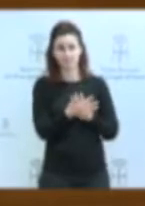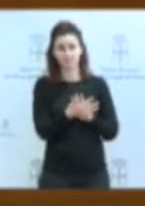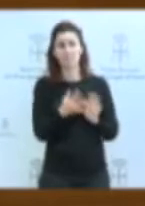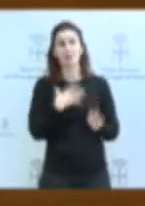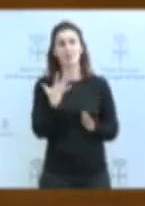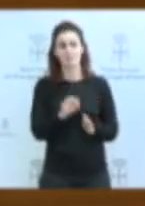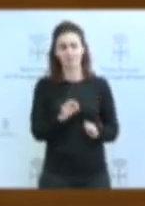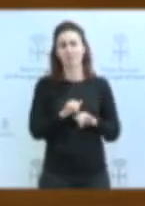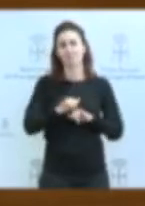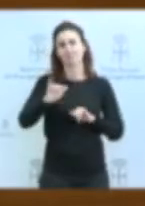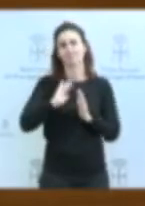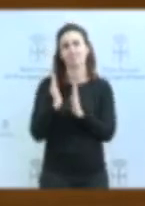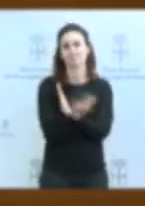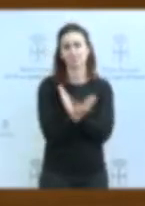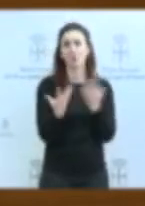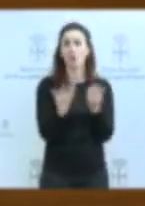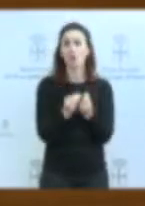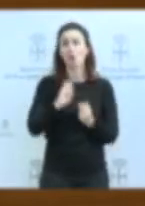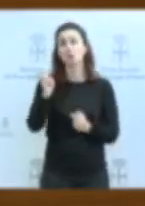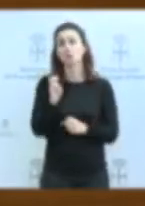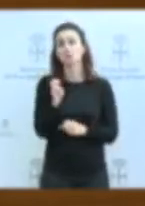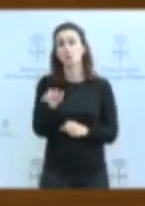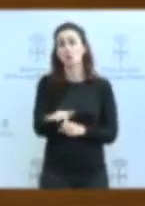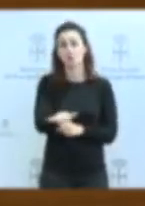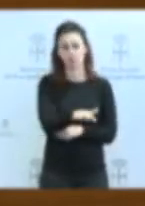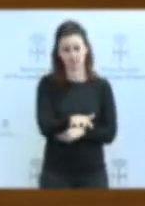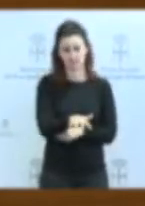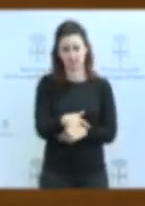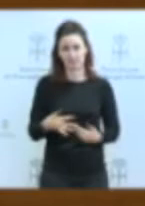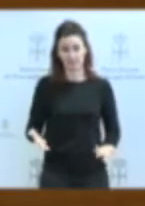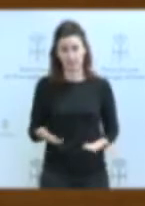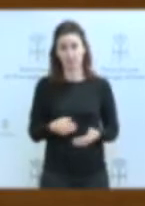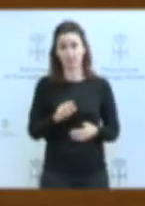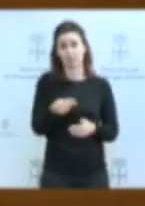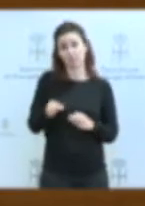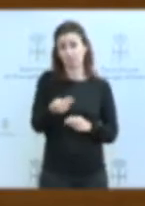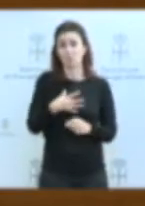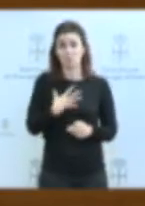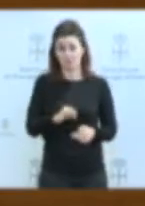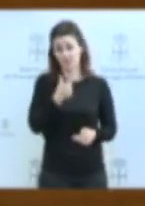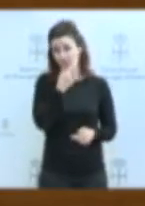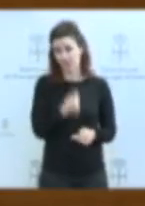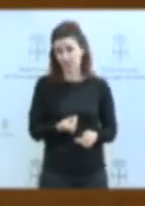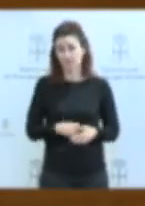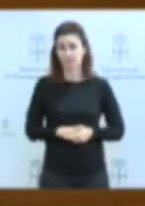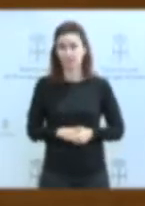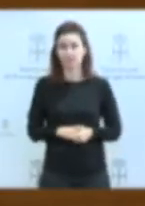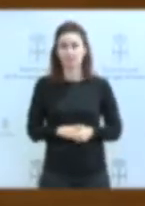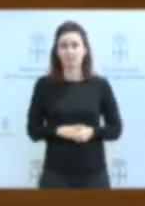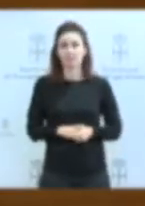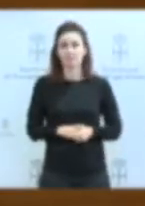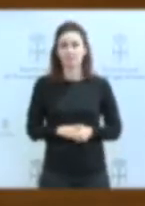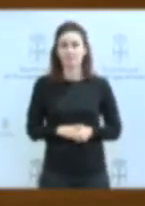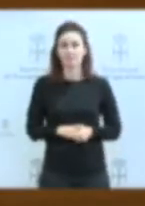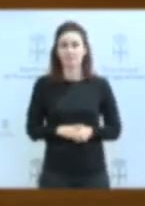destinos. Obviamente, siempre decimos, se trata de potenciar la capacidad de conexión